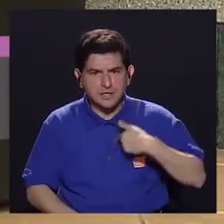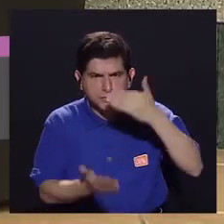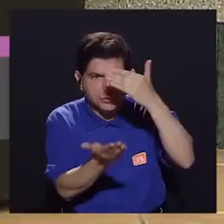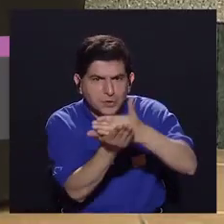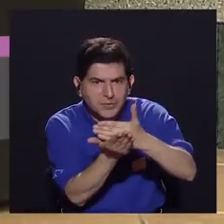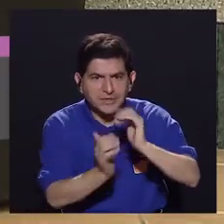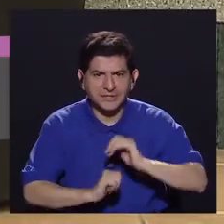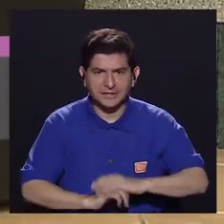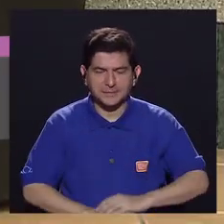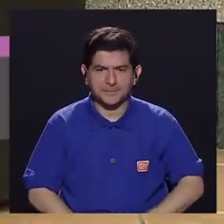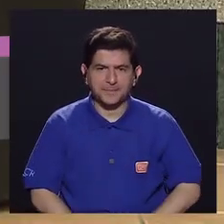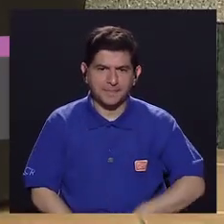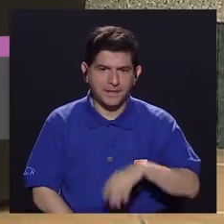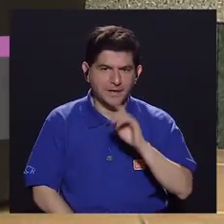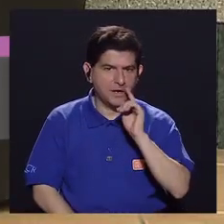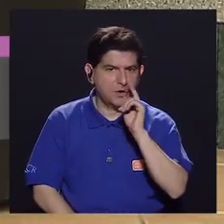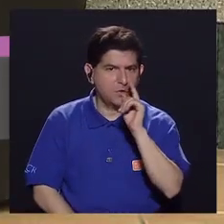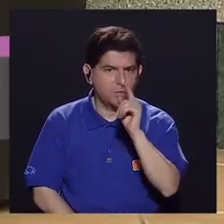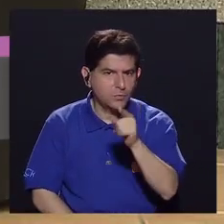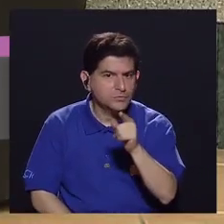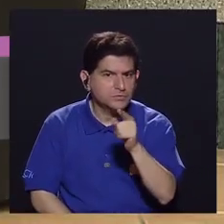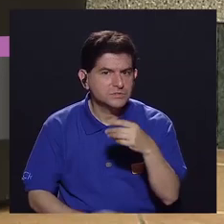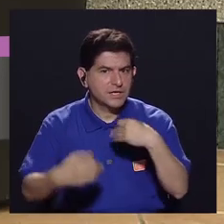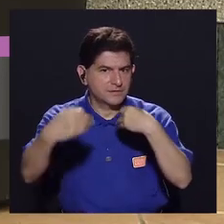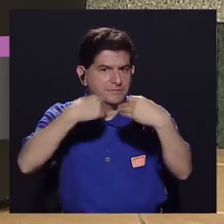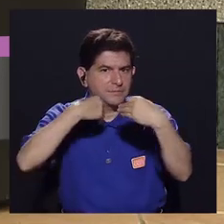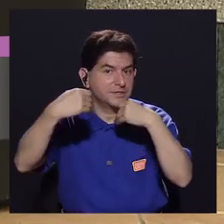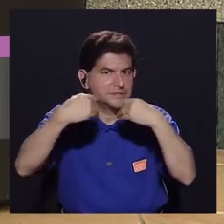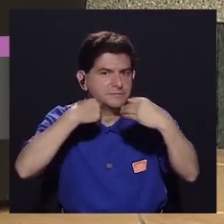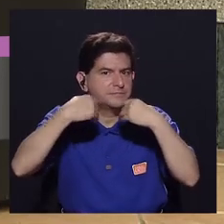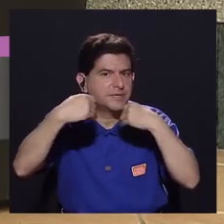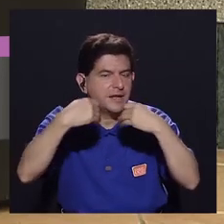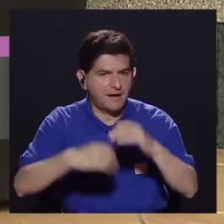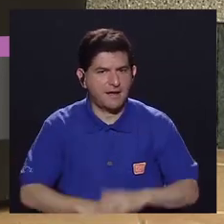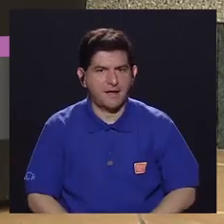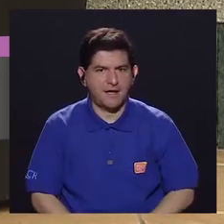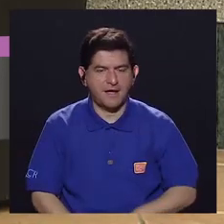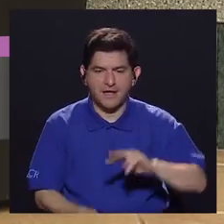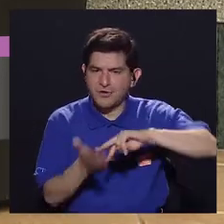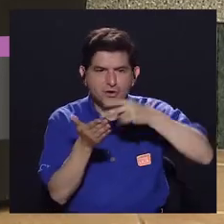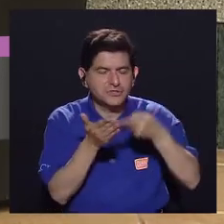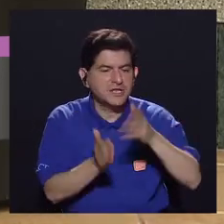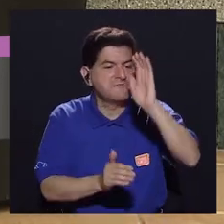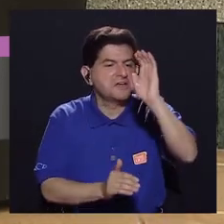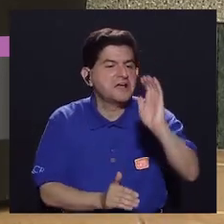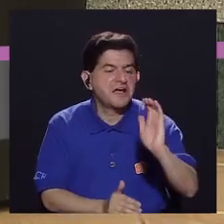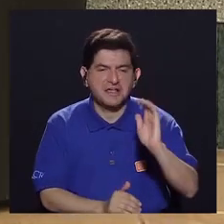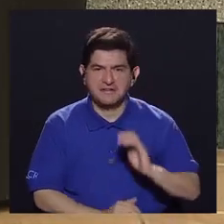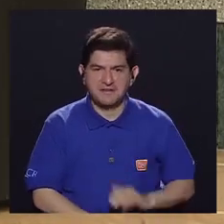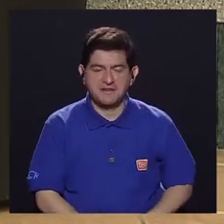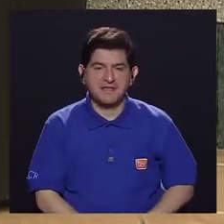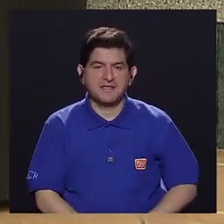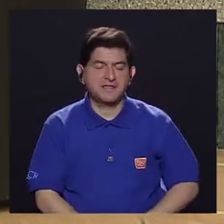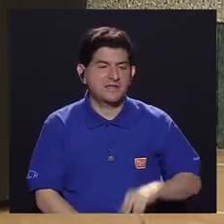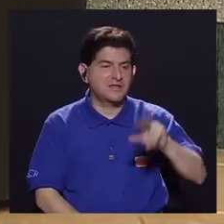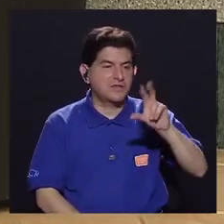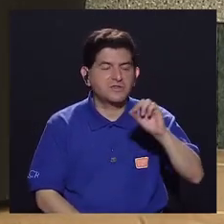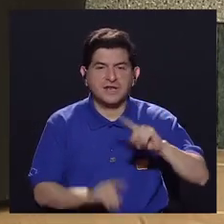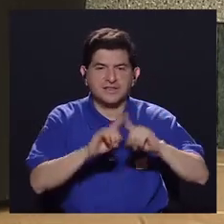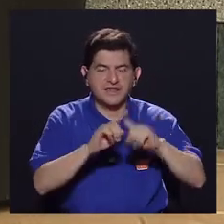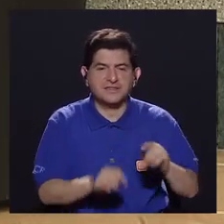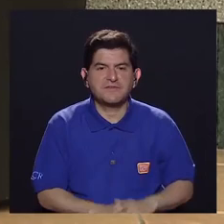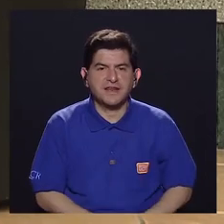Voy a detenerme. Uh-huh. A ver, entonces, usted lo que me está comentando es que no es poner al chiquito a hacer